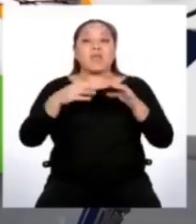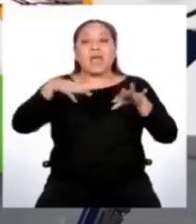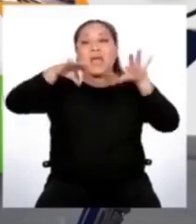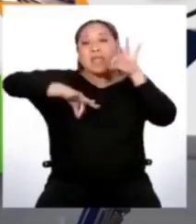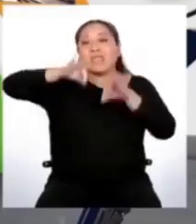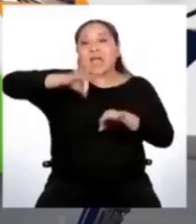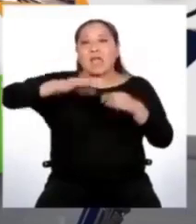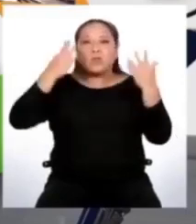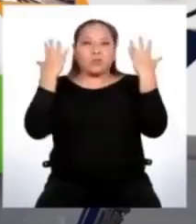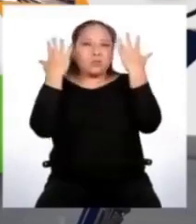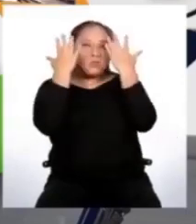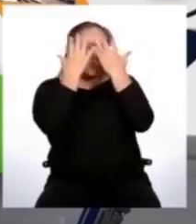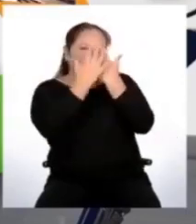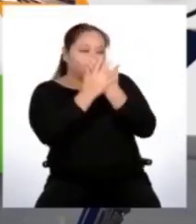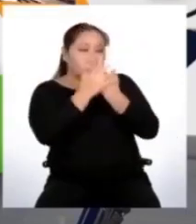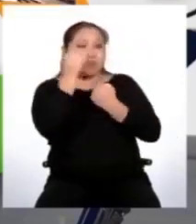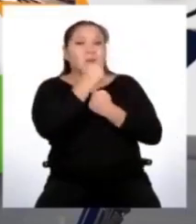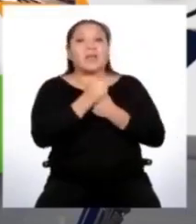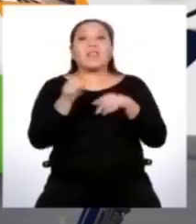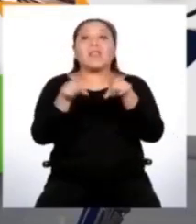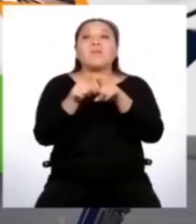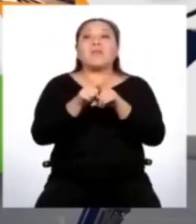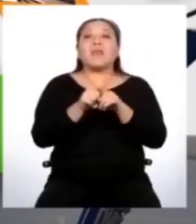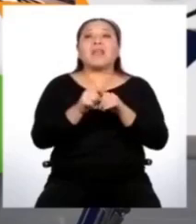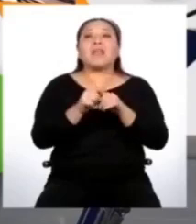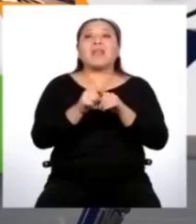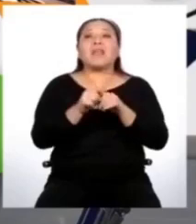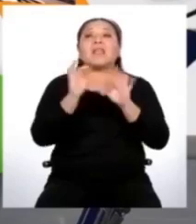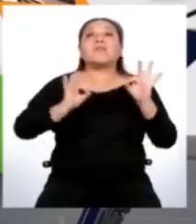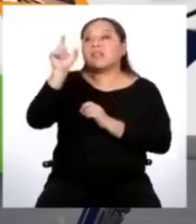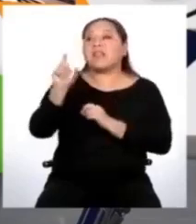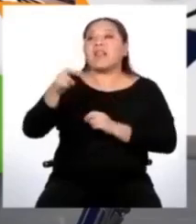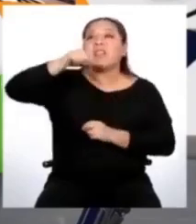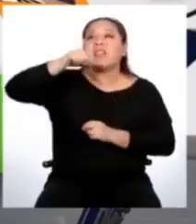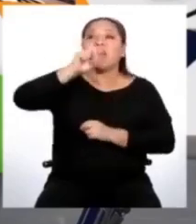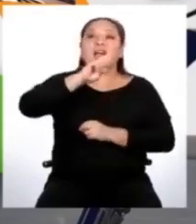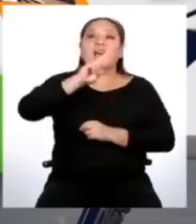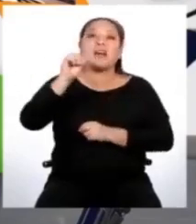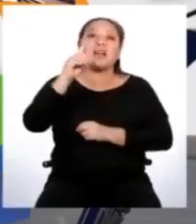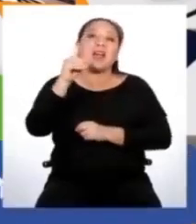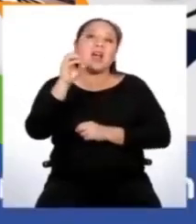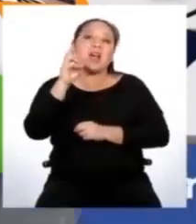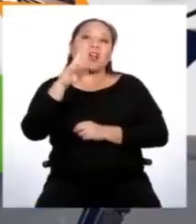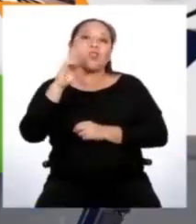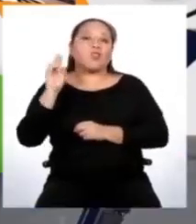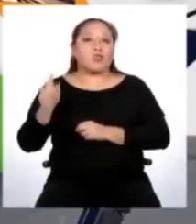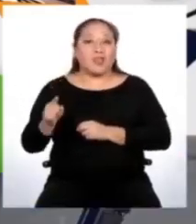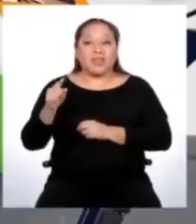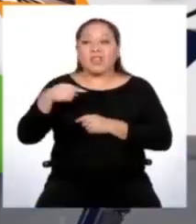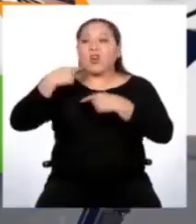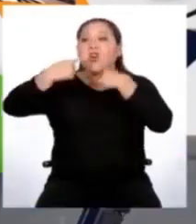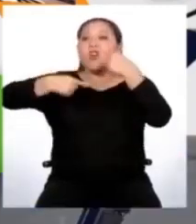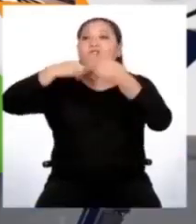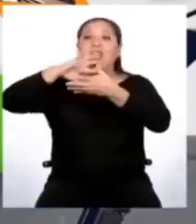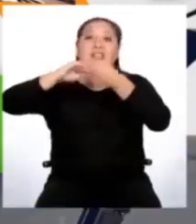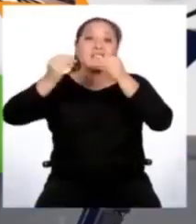del narrador omnisciente, pues él será quien nos contará la historia a través de los diálogos de los